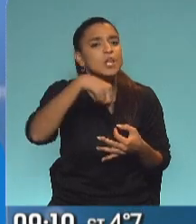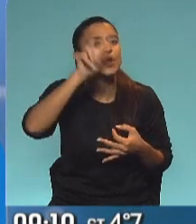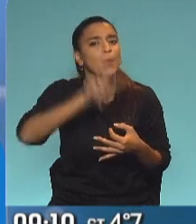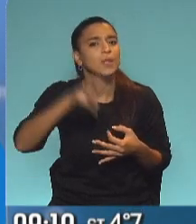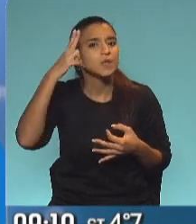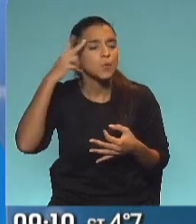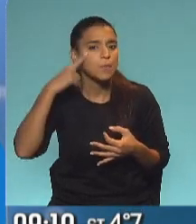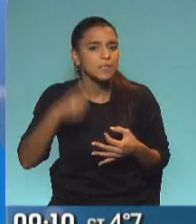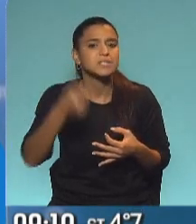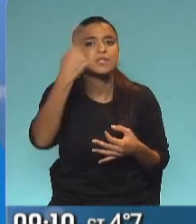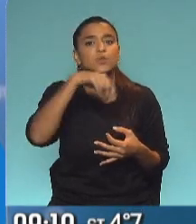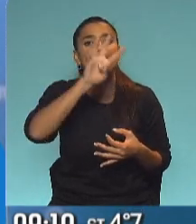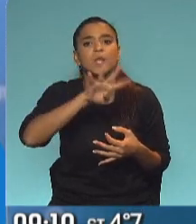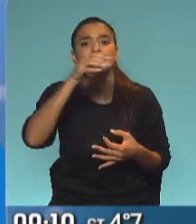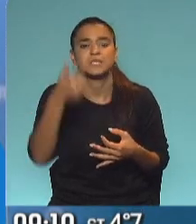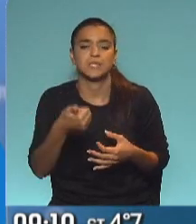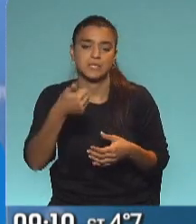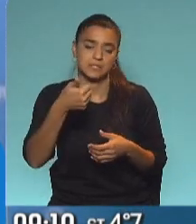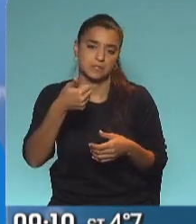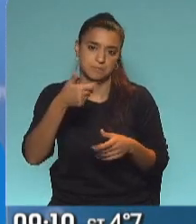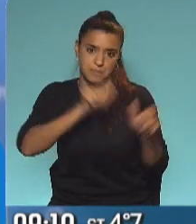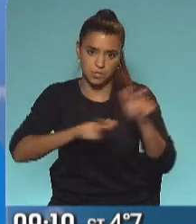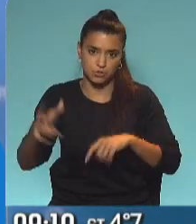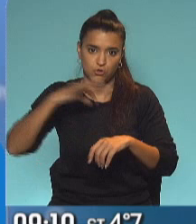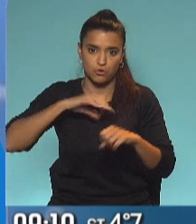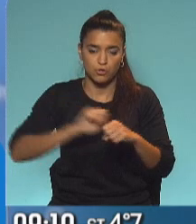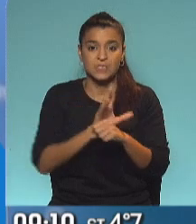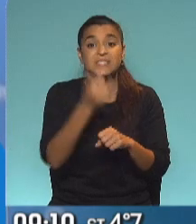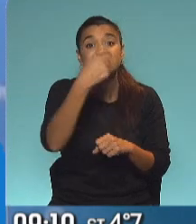9.129.146 casos, de los cuales